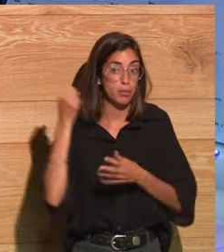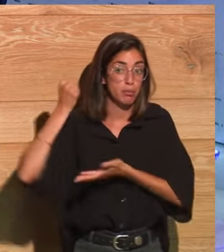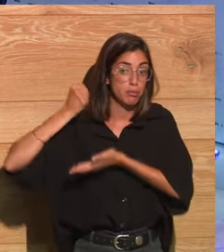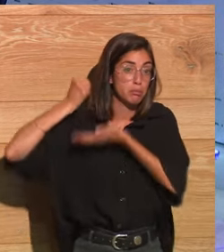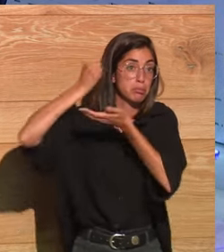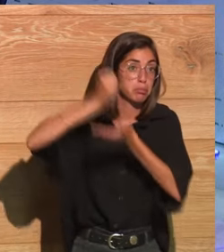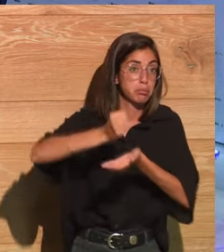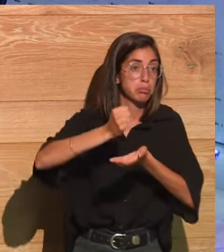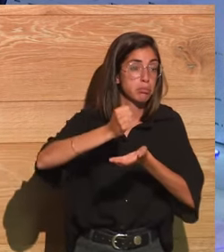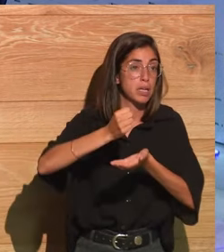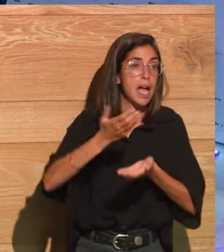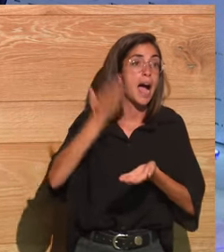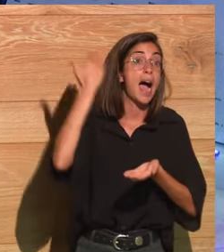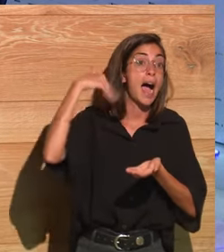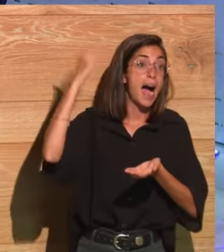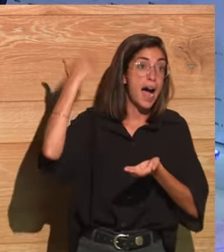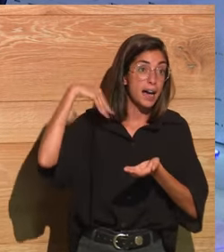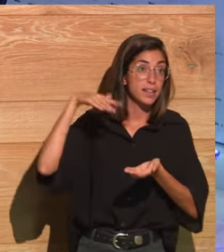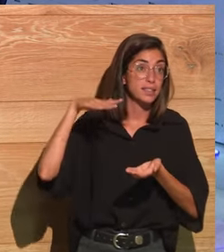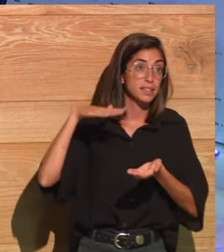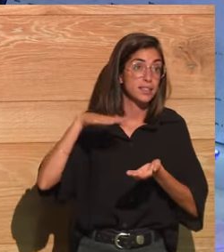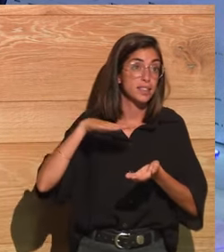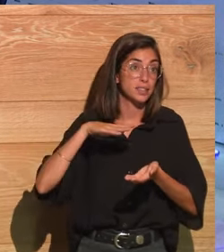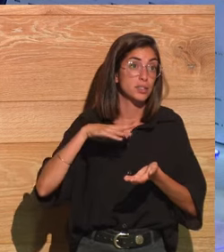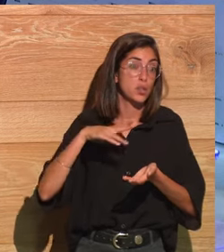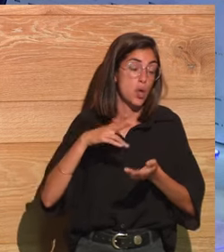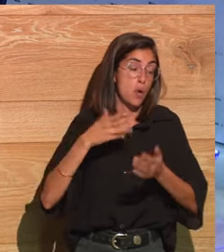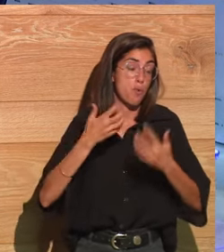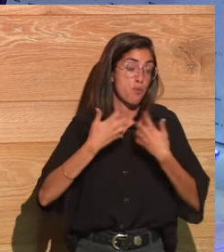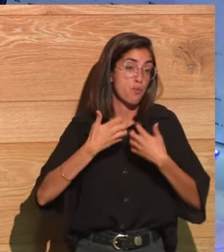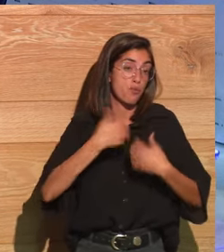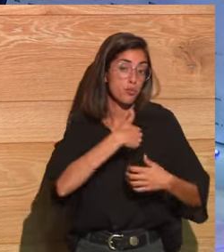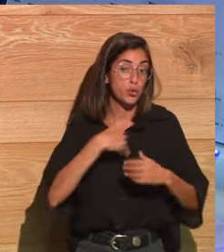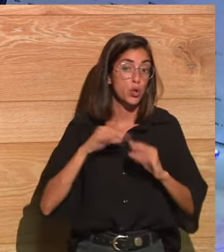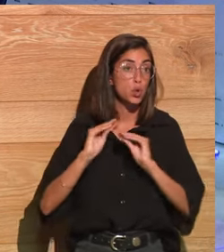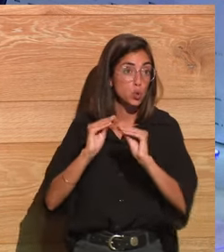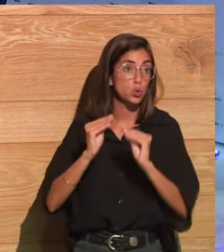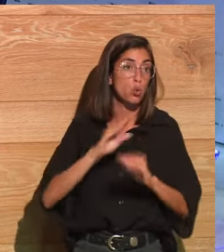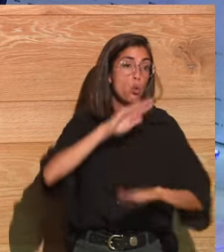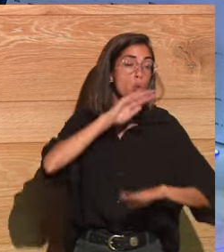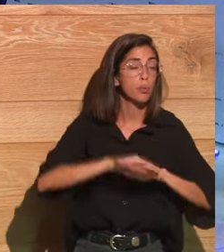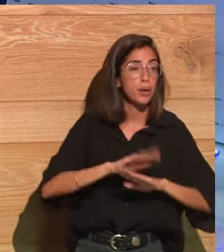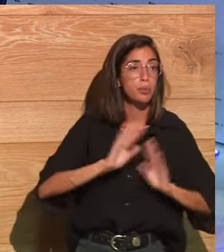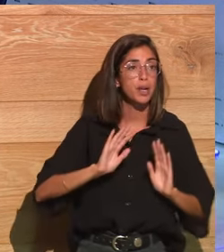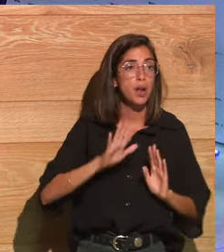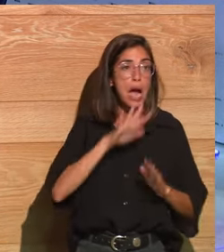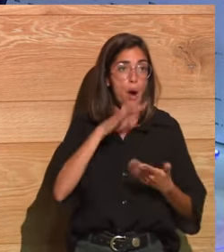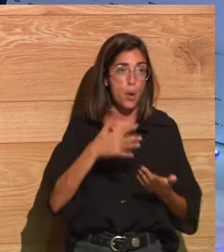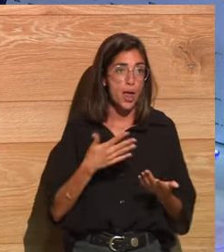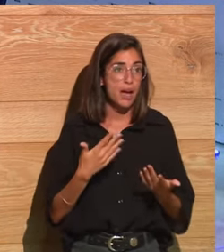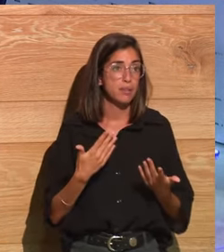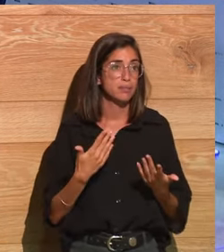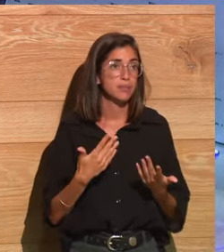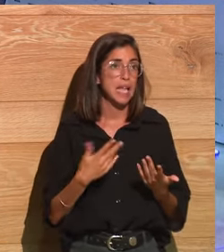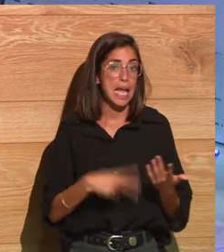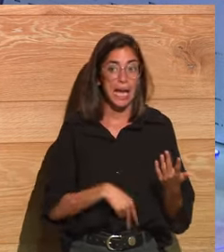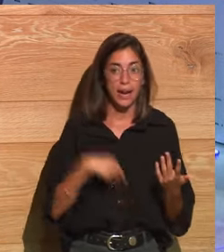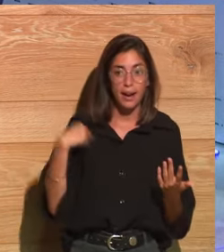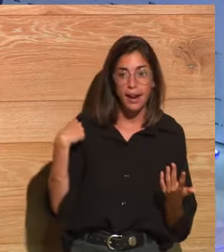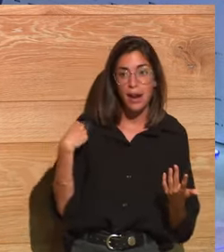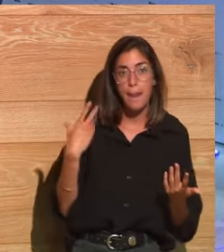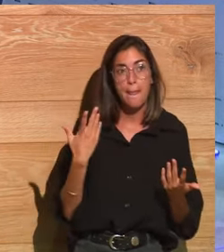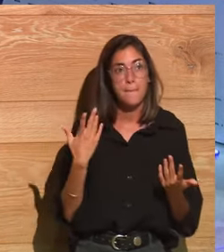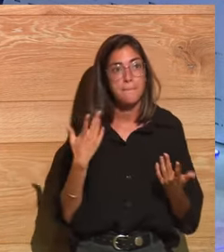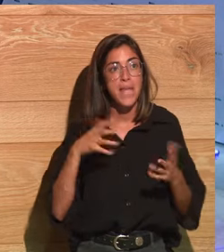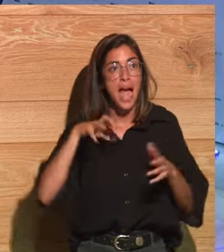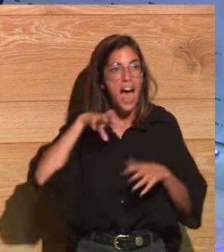que cumplieron su función en el pasado y ahora los arrastramos. Y ahí explicaría por qué todos de manera natural pues tenemos, por ejemplo, fobias,